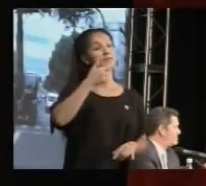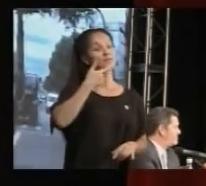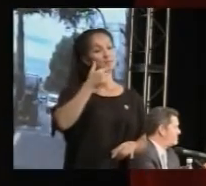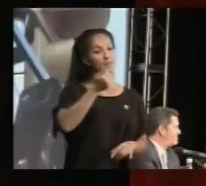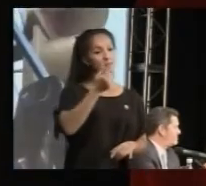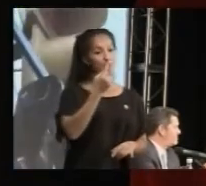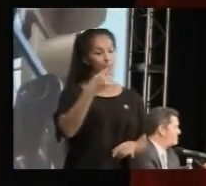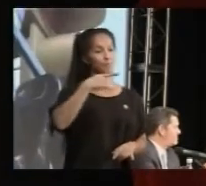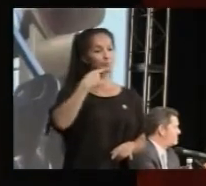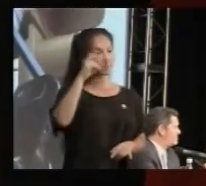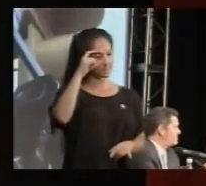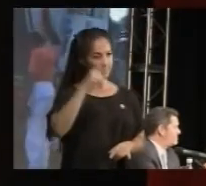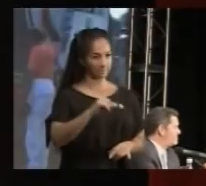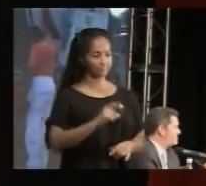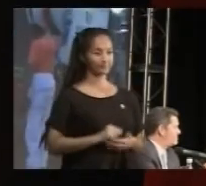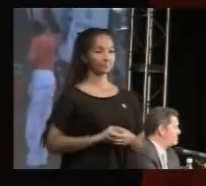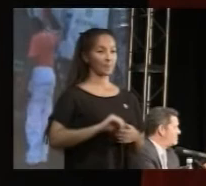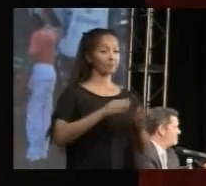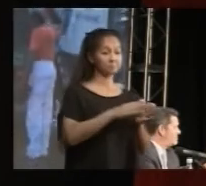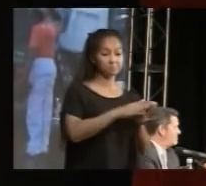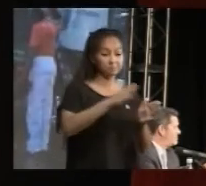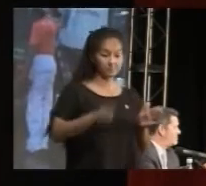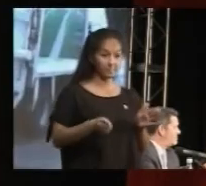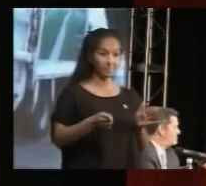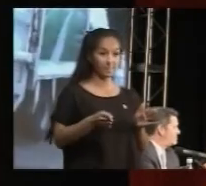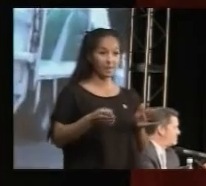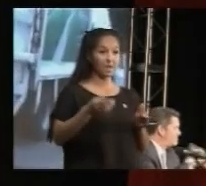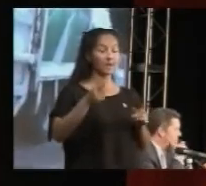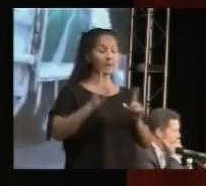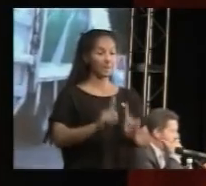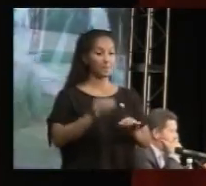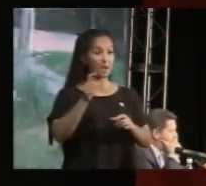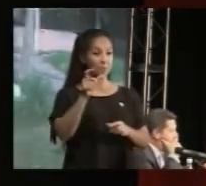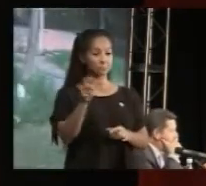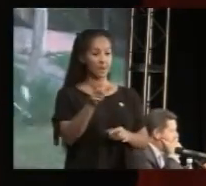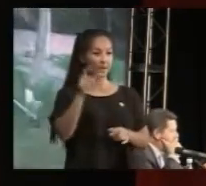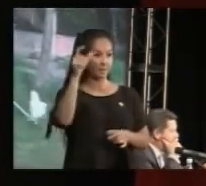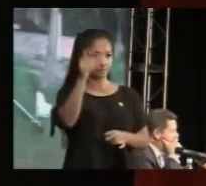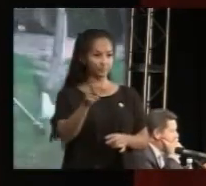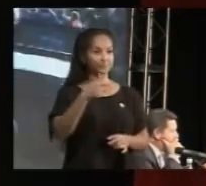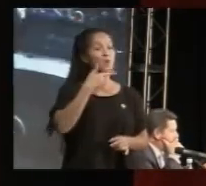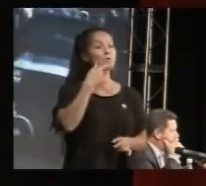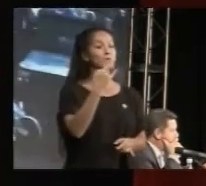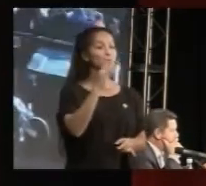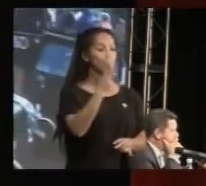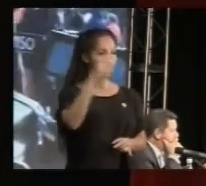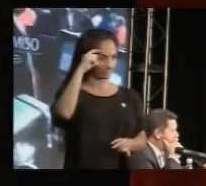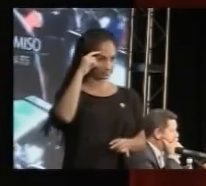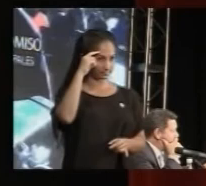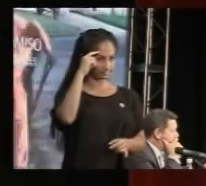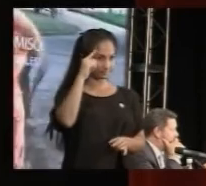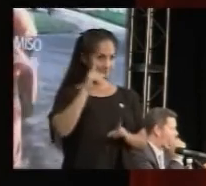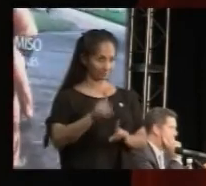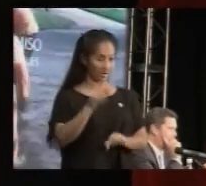Párrafo aparte, merece la implementación de la tarjeta SUBE. Esta tarjeta va a permitir que